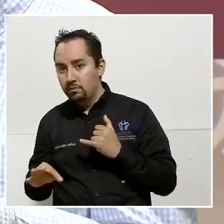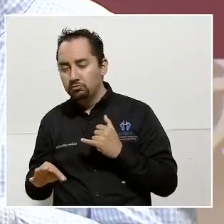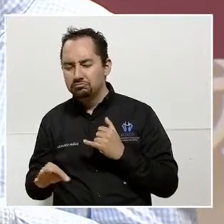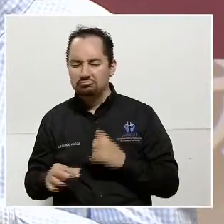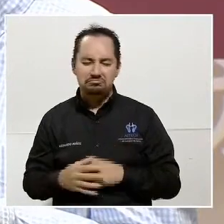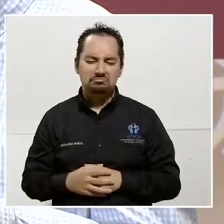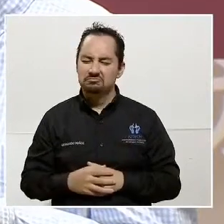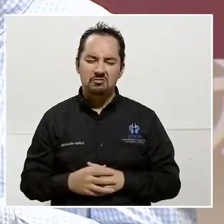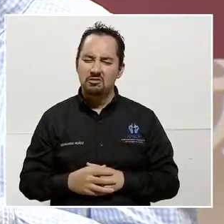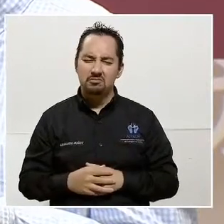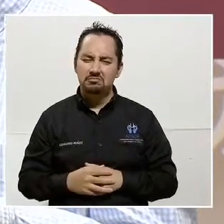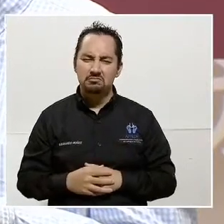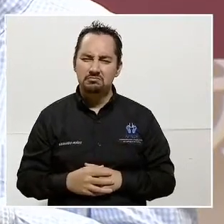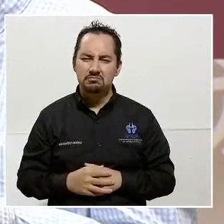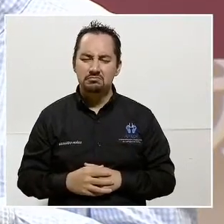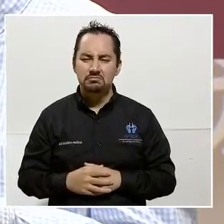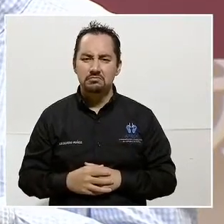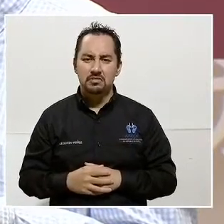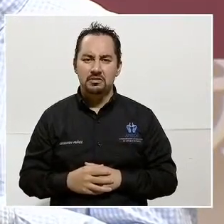este camino.